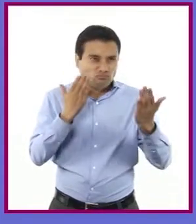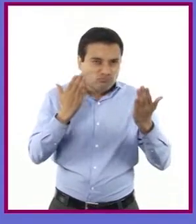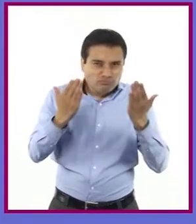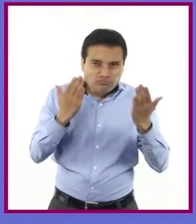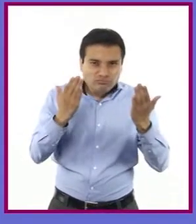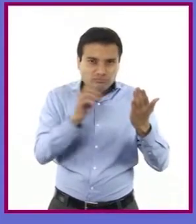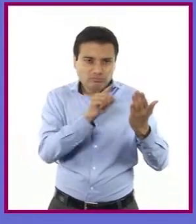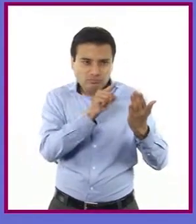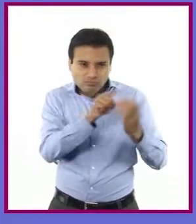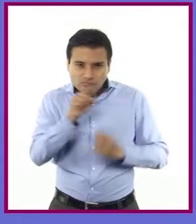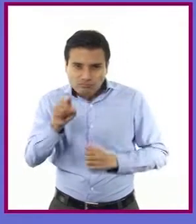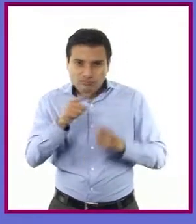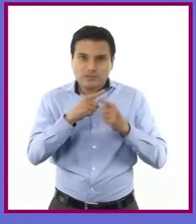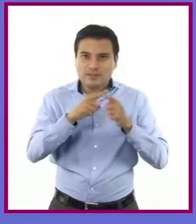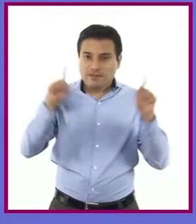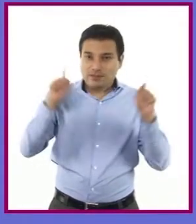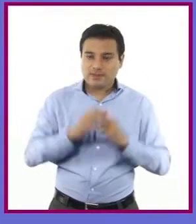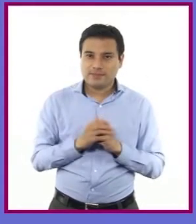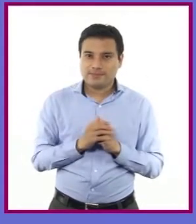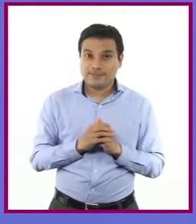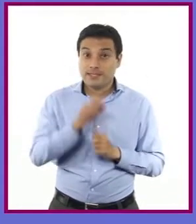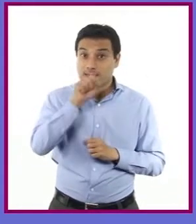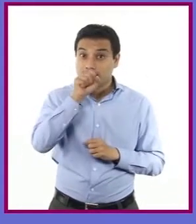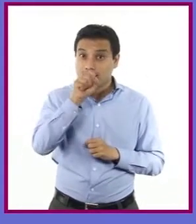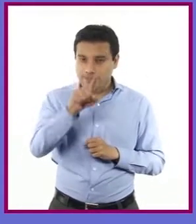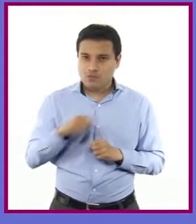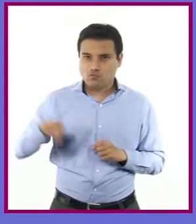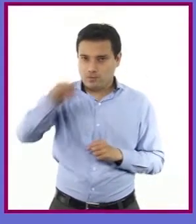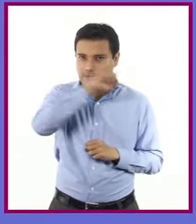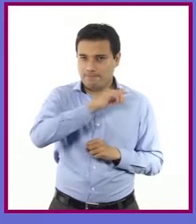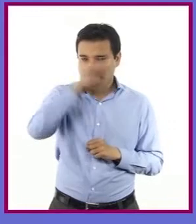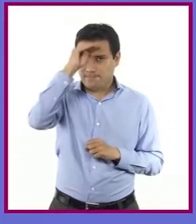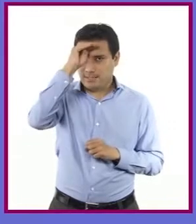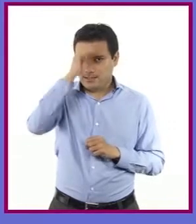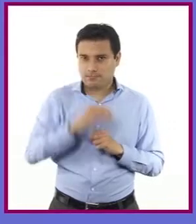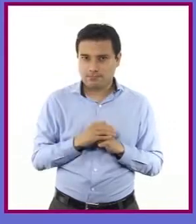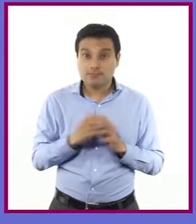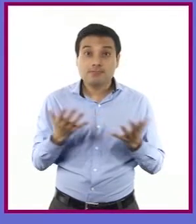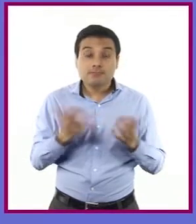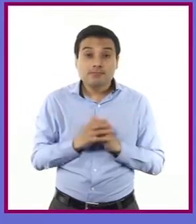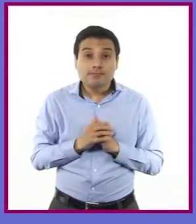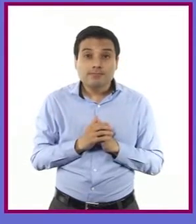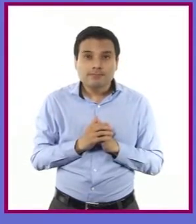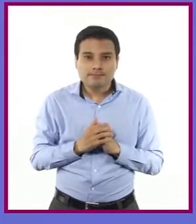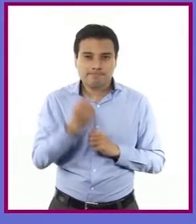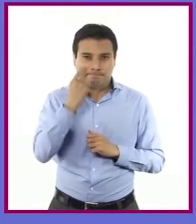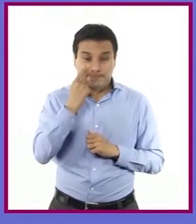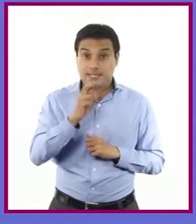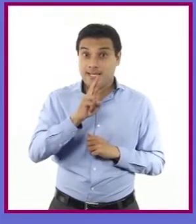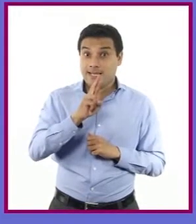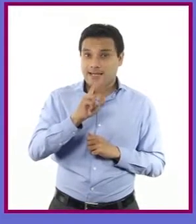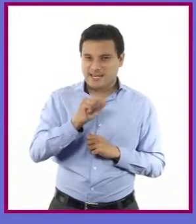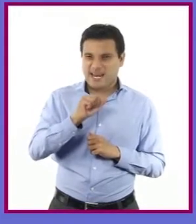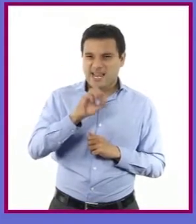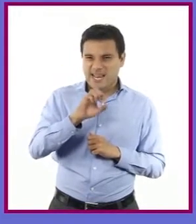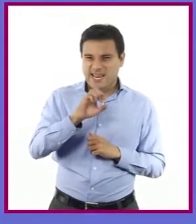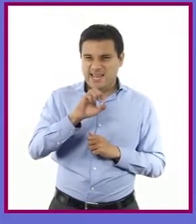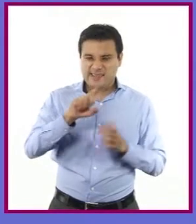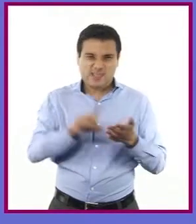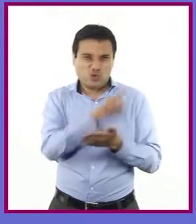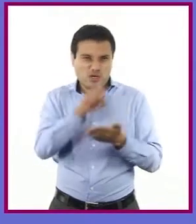las diferencias. Me gustaría también reflexionar sobre la definición de la RAE que nos